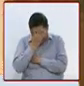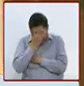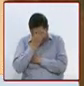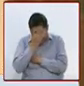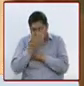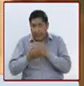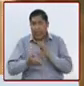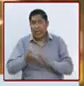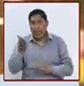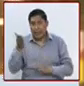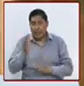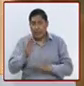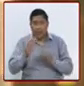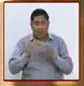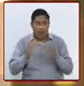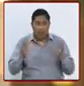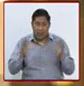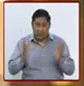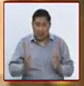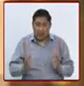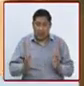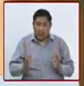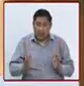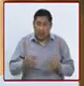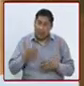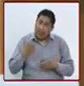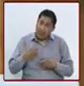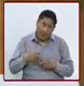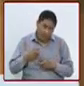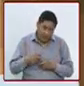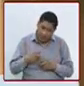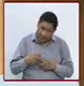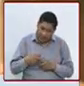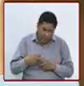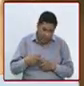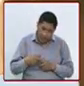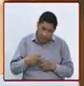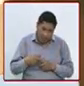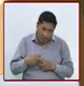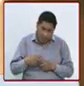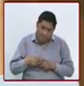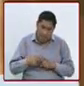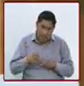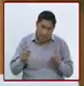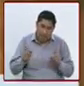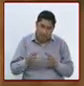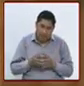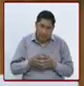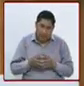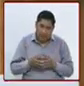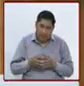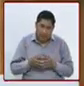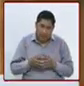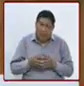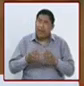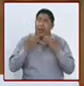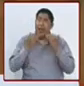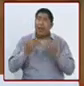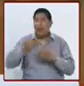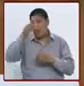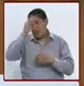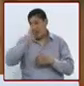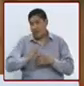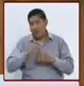al ir a tu hogar, era complicado. Pero, gracias a Dios, hemos